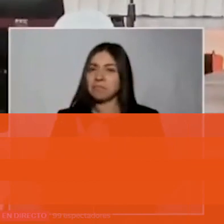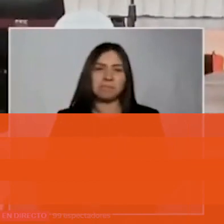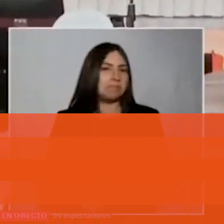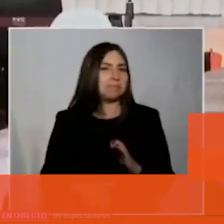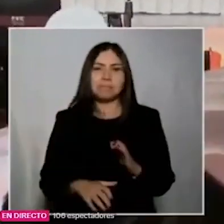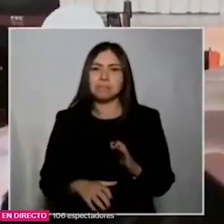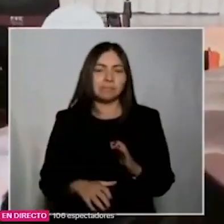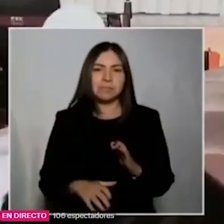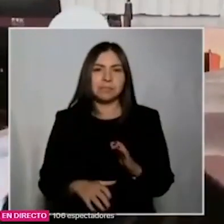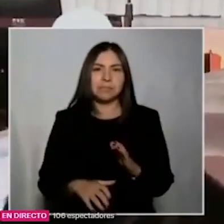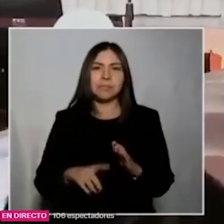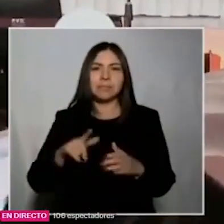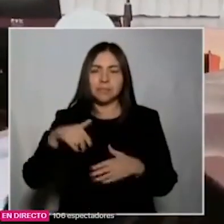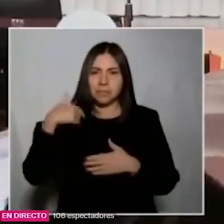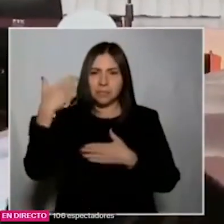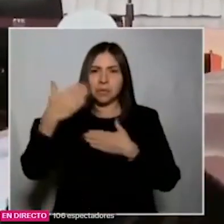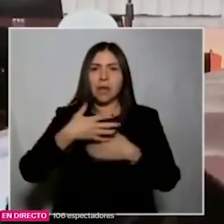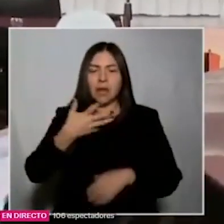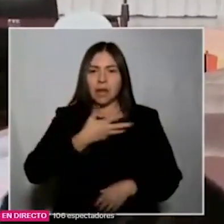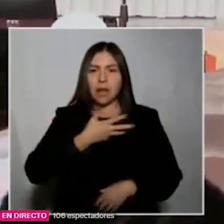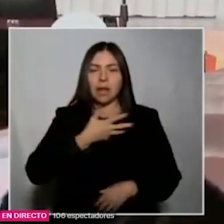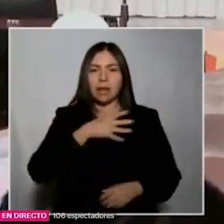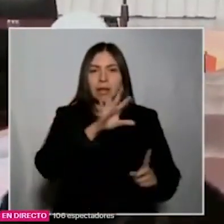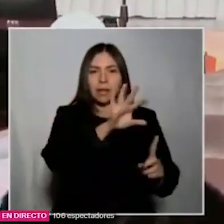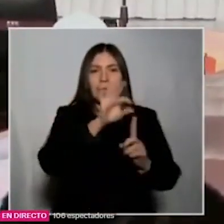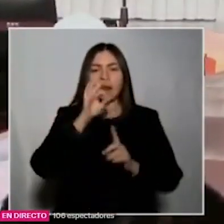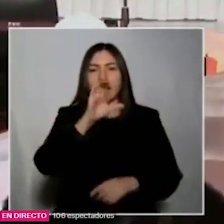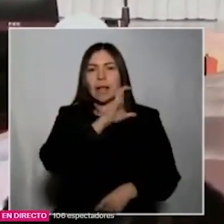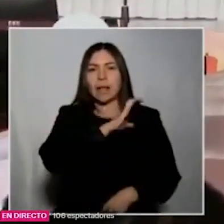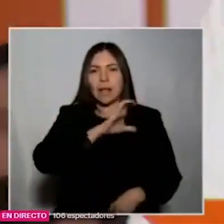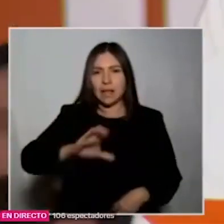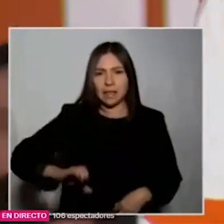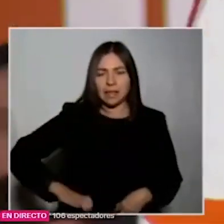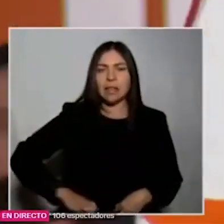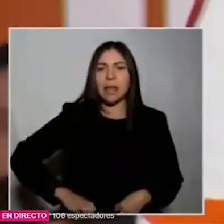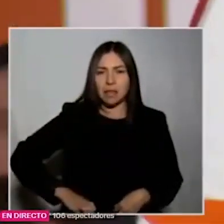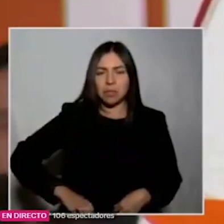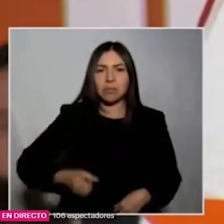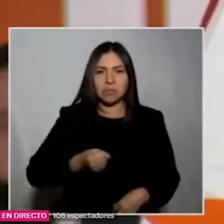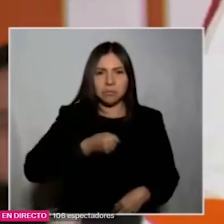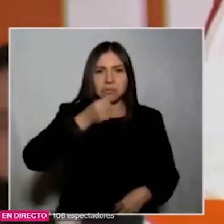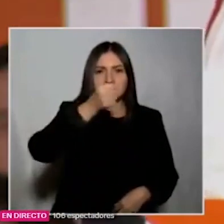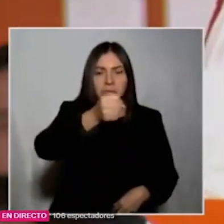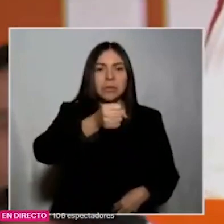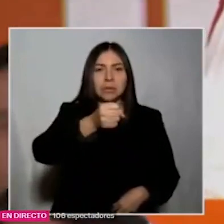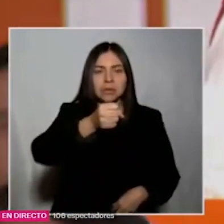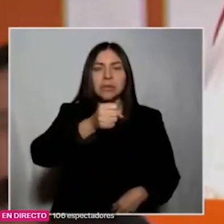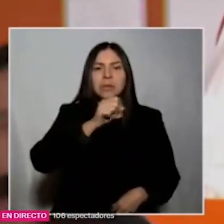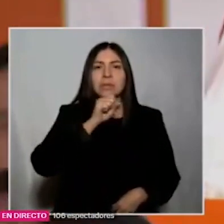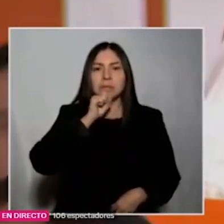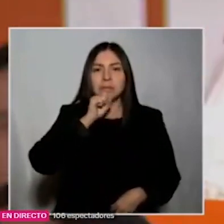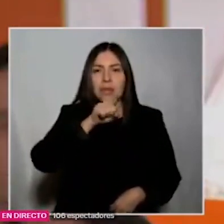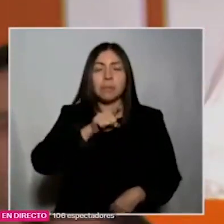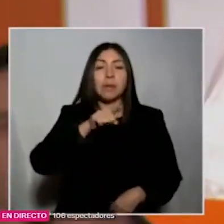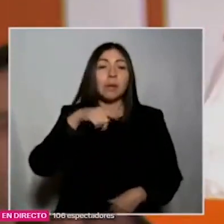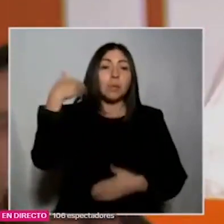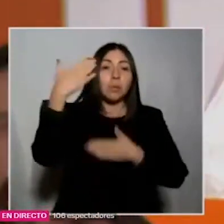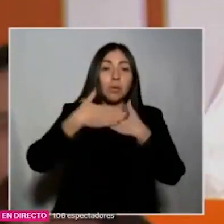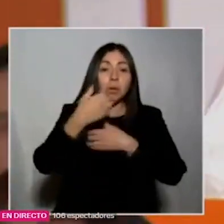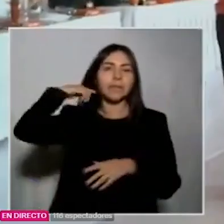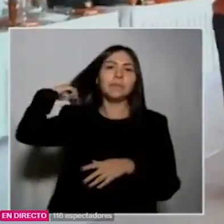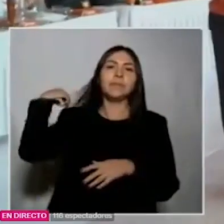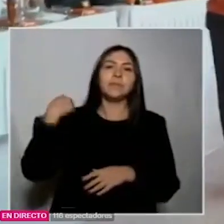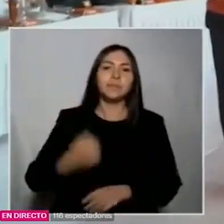Vamos a tener candidato y vamos a ganarle a la vieja política en